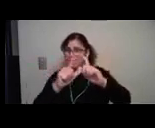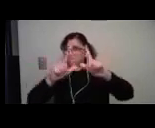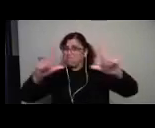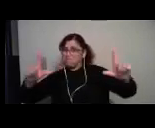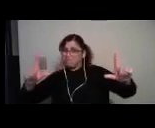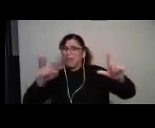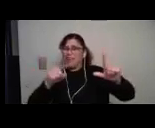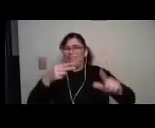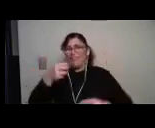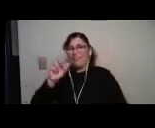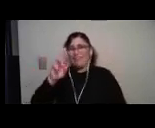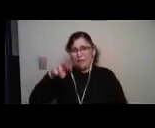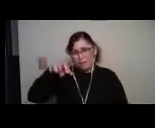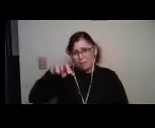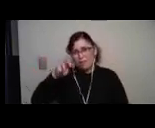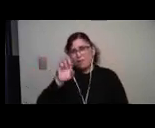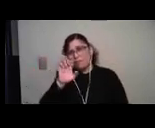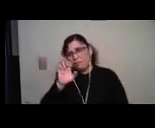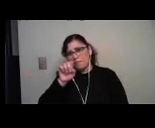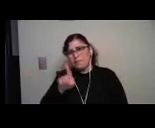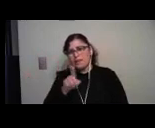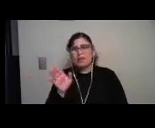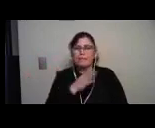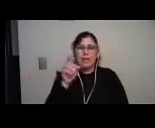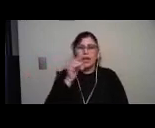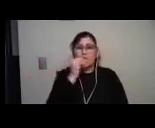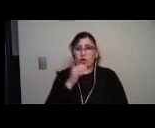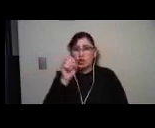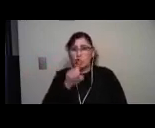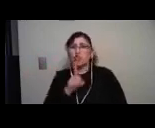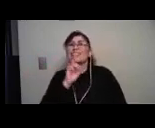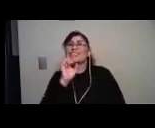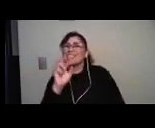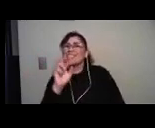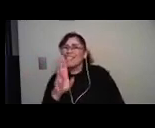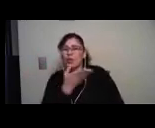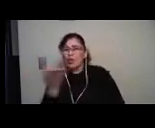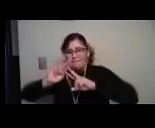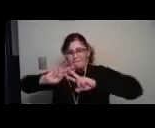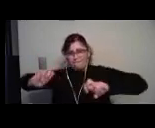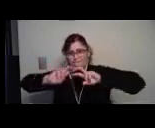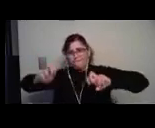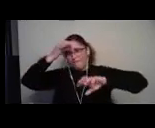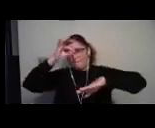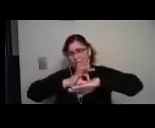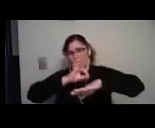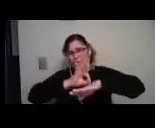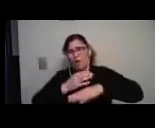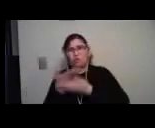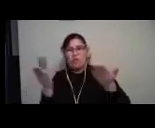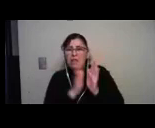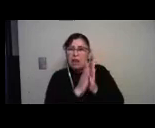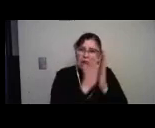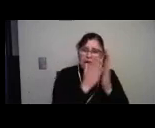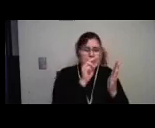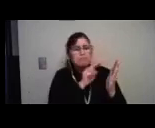El herpes zóster, ¿ya? Y le den una mirada a la literatura respecto de